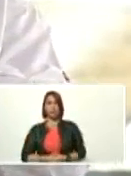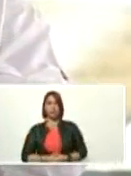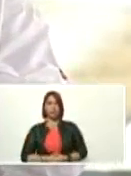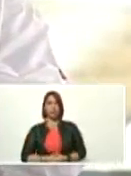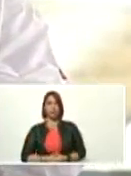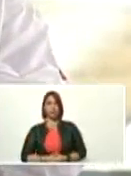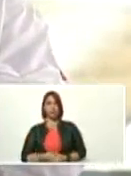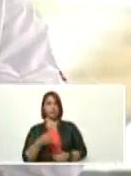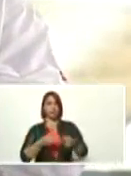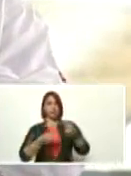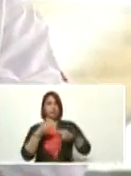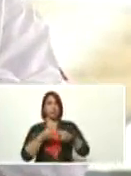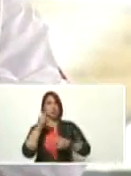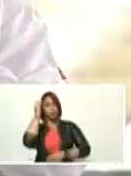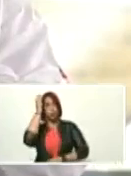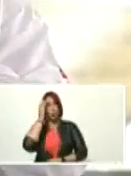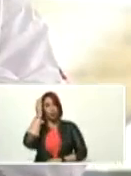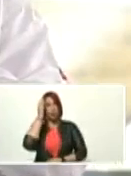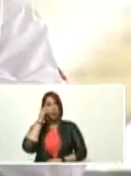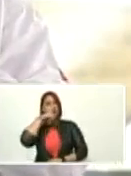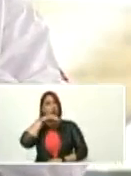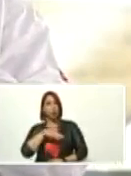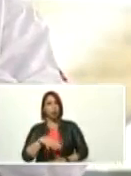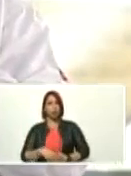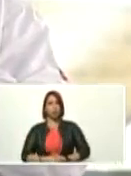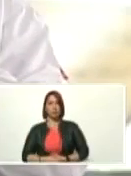la construcción de una conciencia histórica.